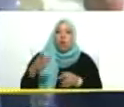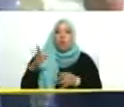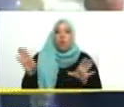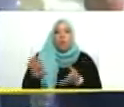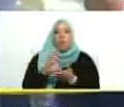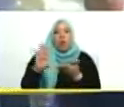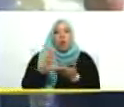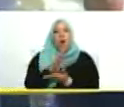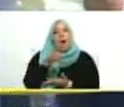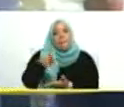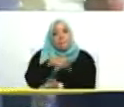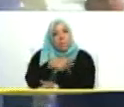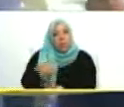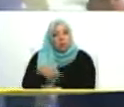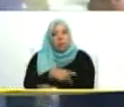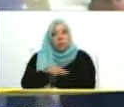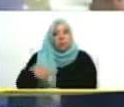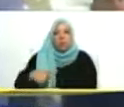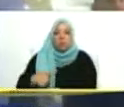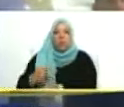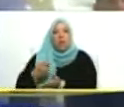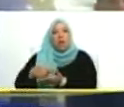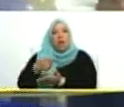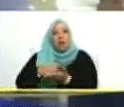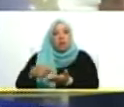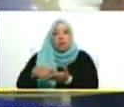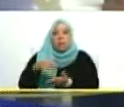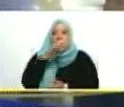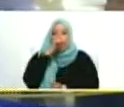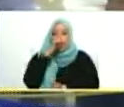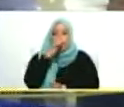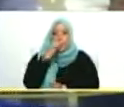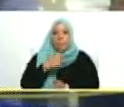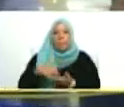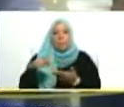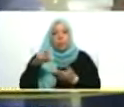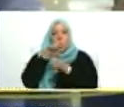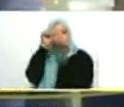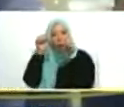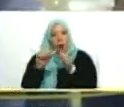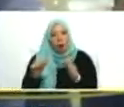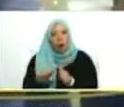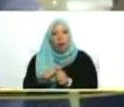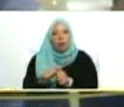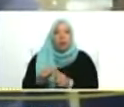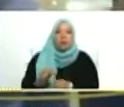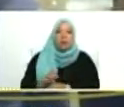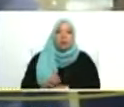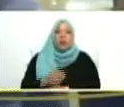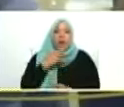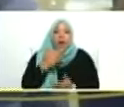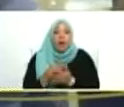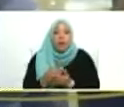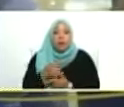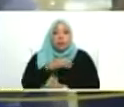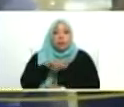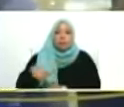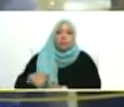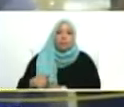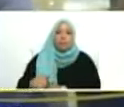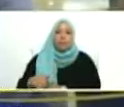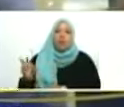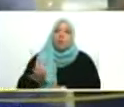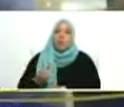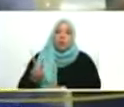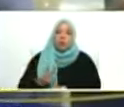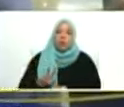con nuestra poesía, con nuestra escritura, con nuestro arte. Es la única forma de engrandecer nuestra